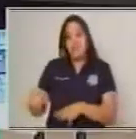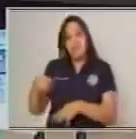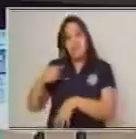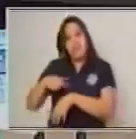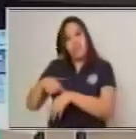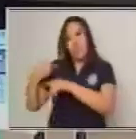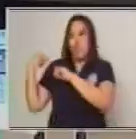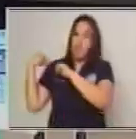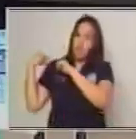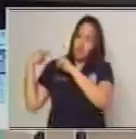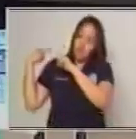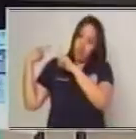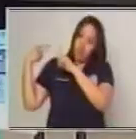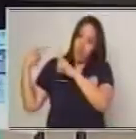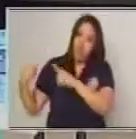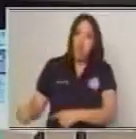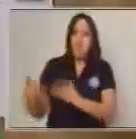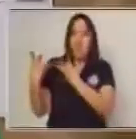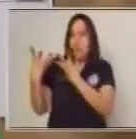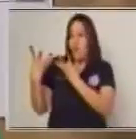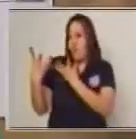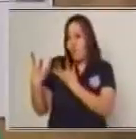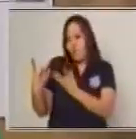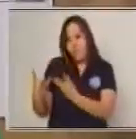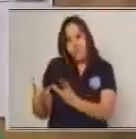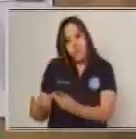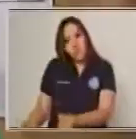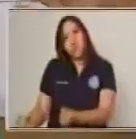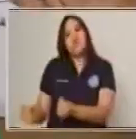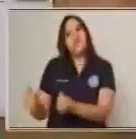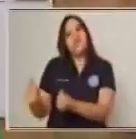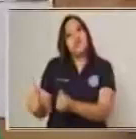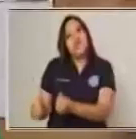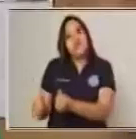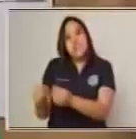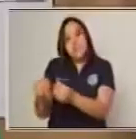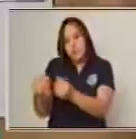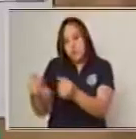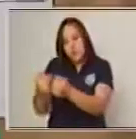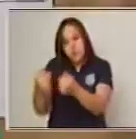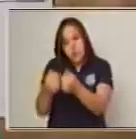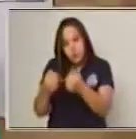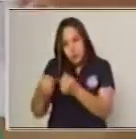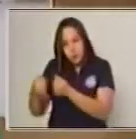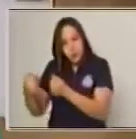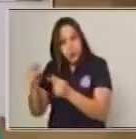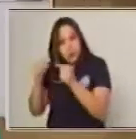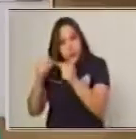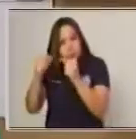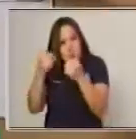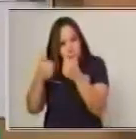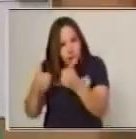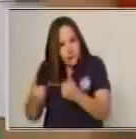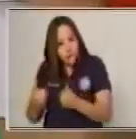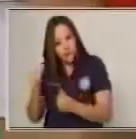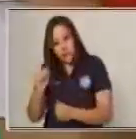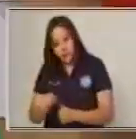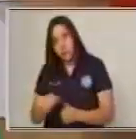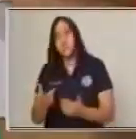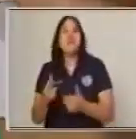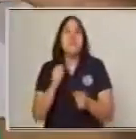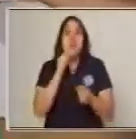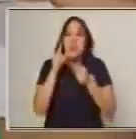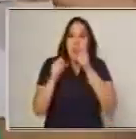tiempo va deshaciéndose y se va separando en pequeñas partes. Y la